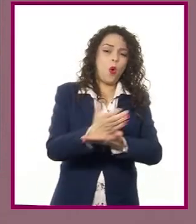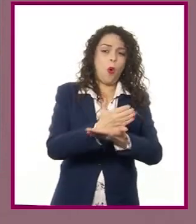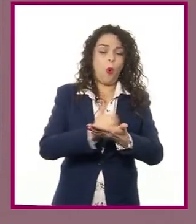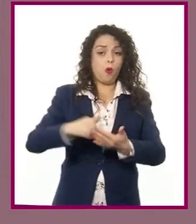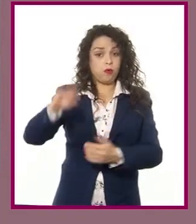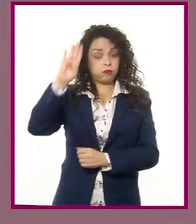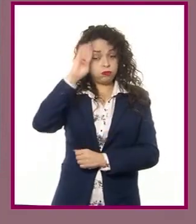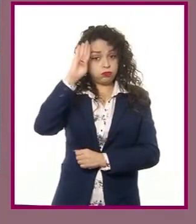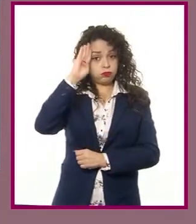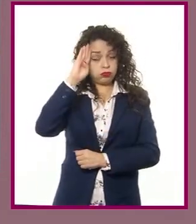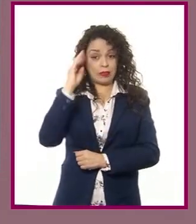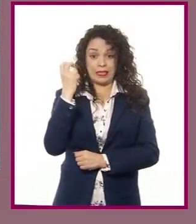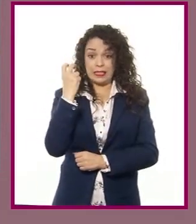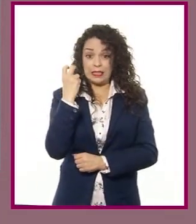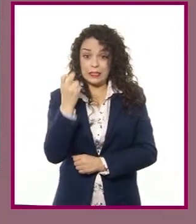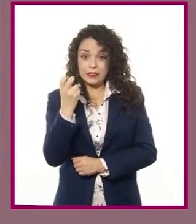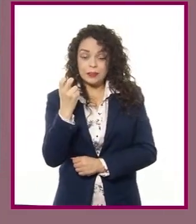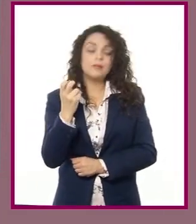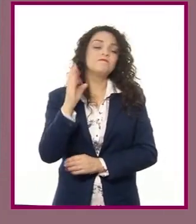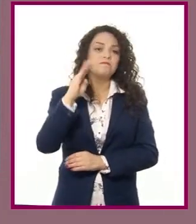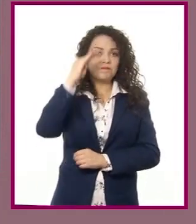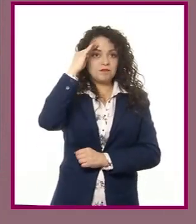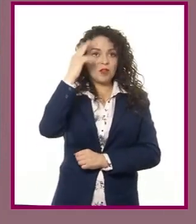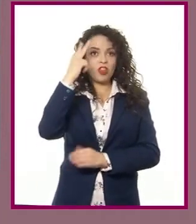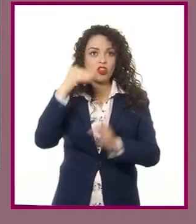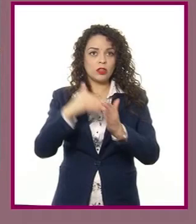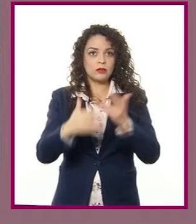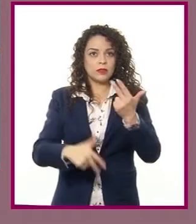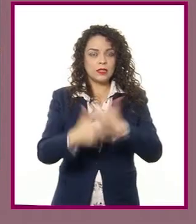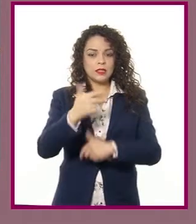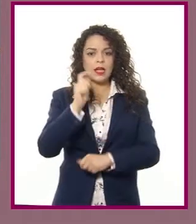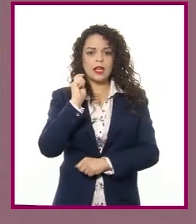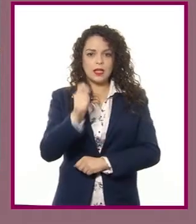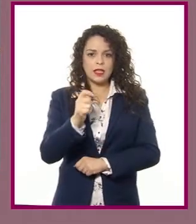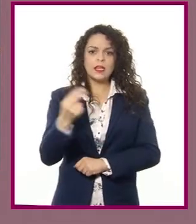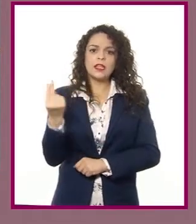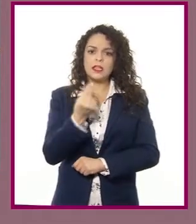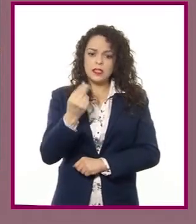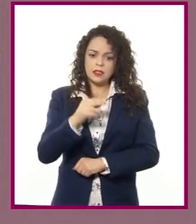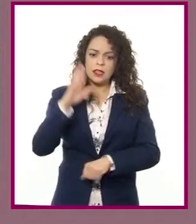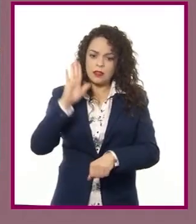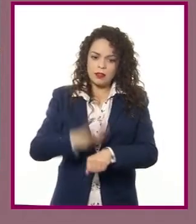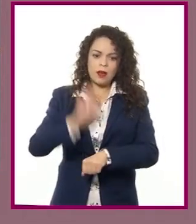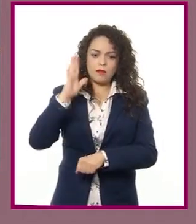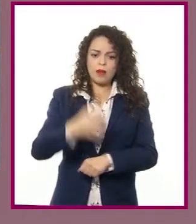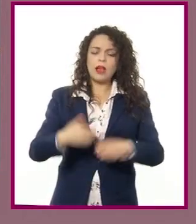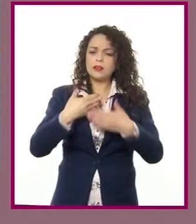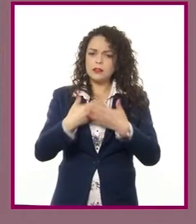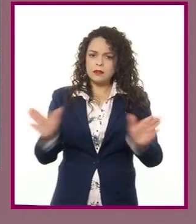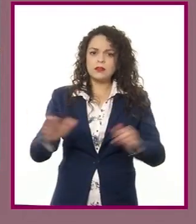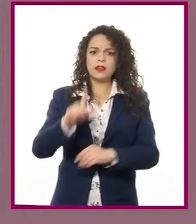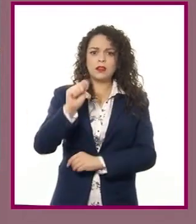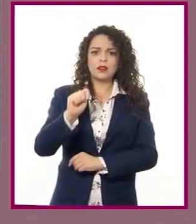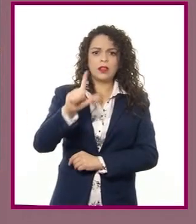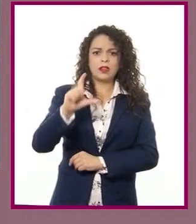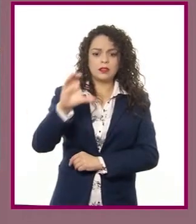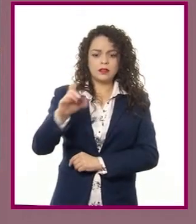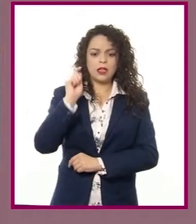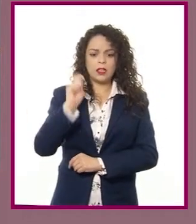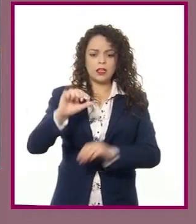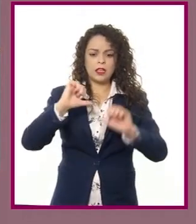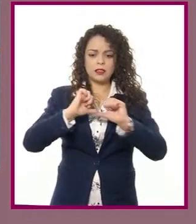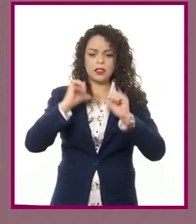esta perspectiva, en 2013 se planteó establecer la mayor área de libre comercio en el mundo, la